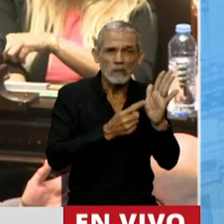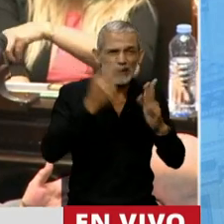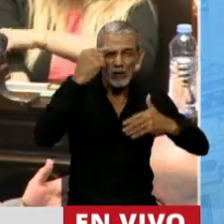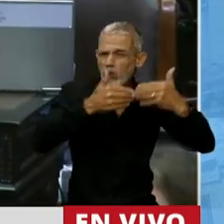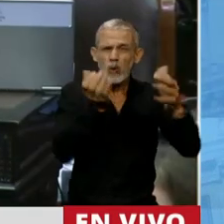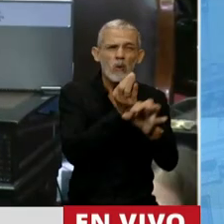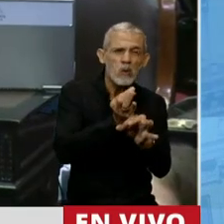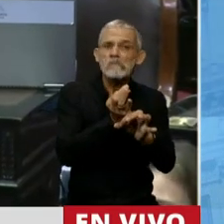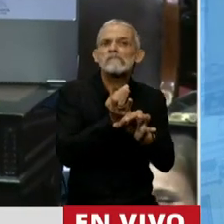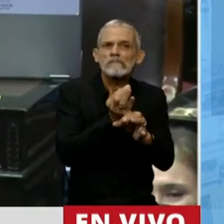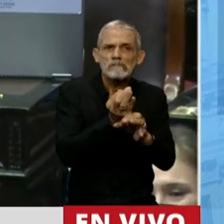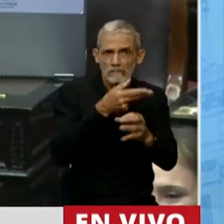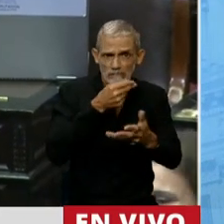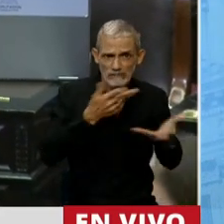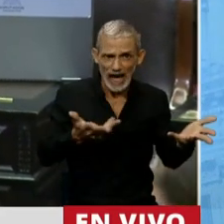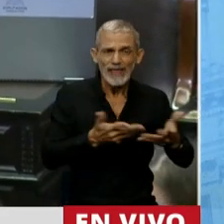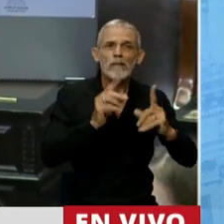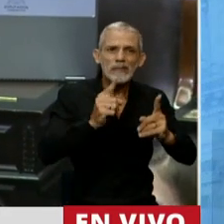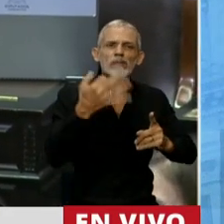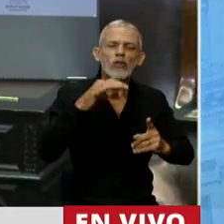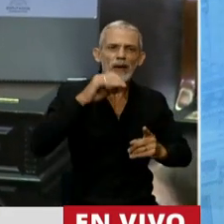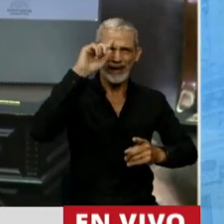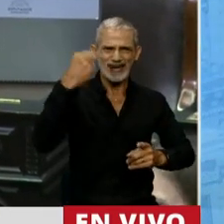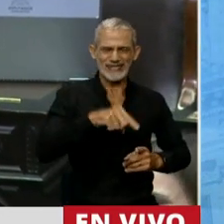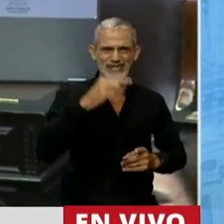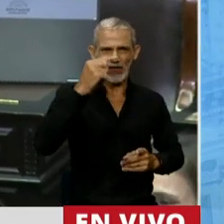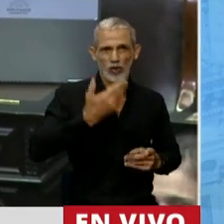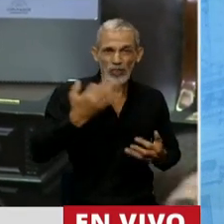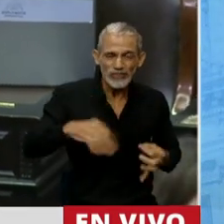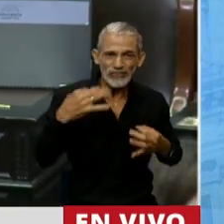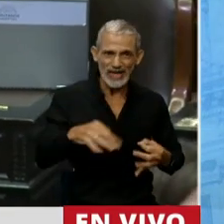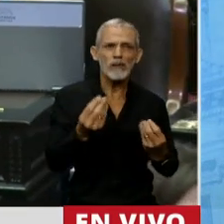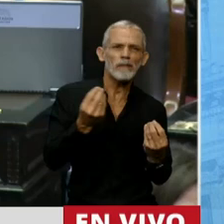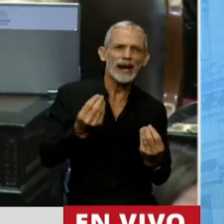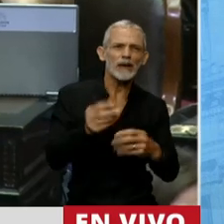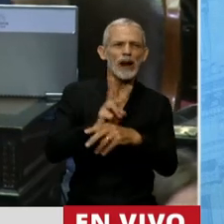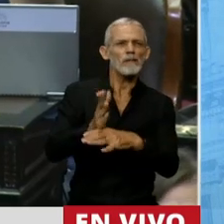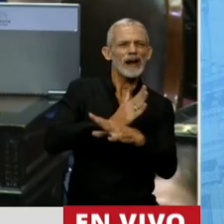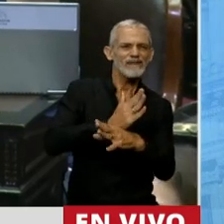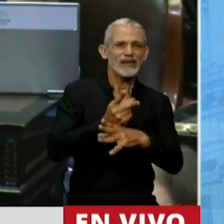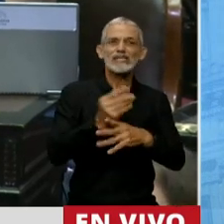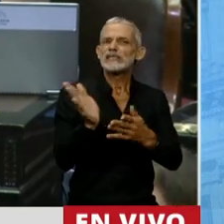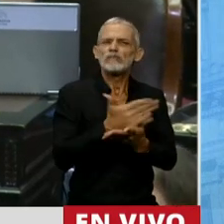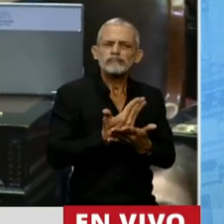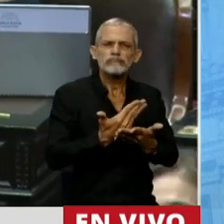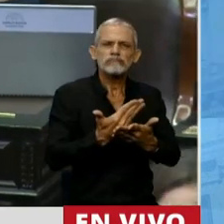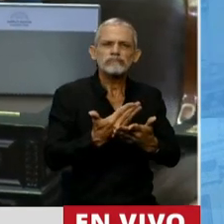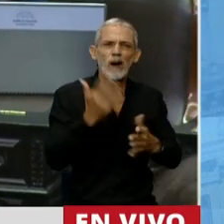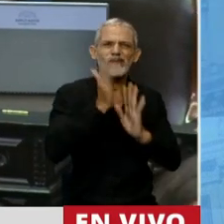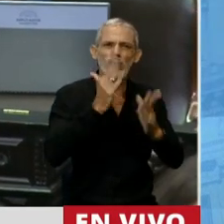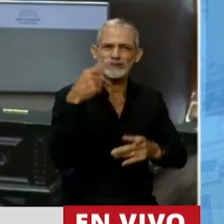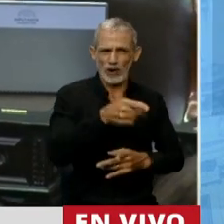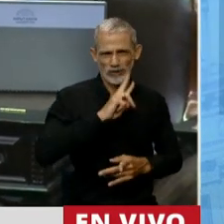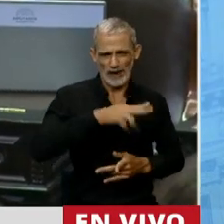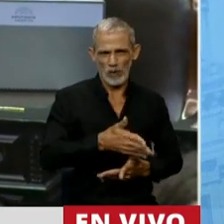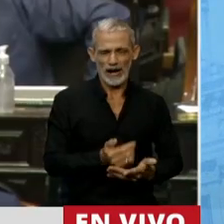capacitan ni ponen en funcionamiento lo que debe hacer el Estado para prevenir y erradicar la violencia contra las mujeres? ¿Que no